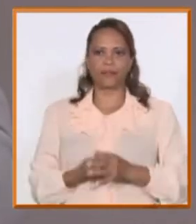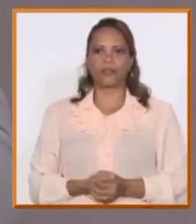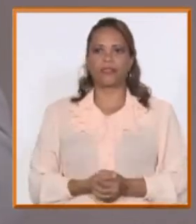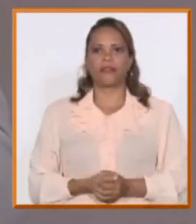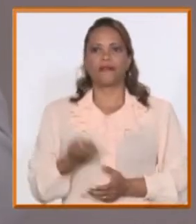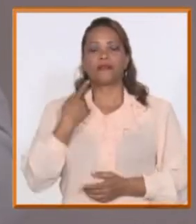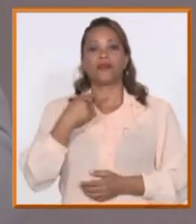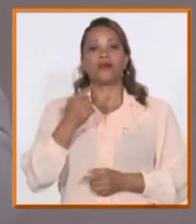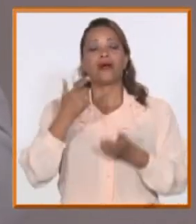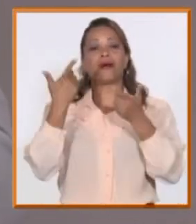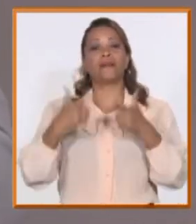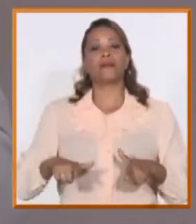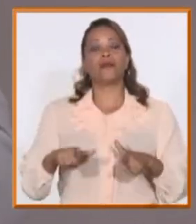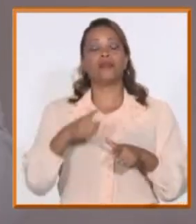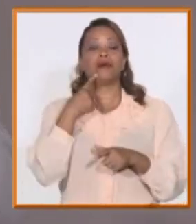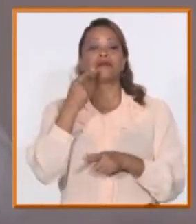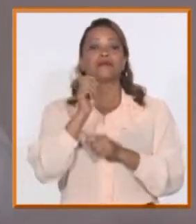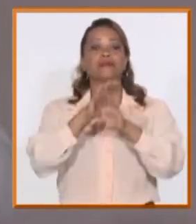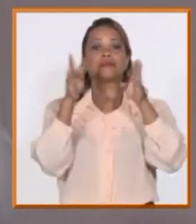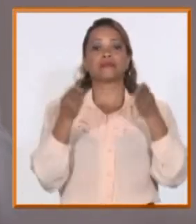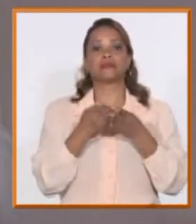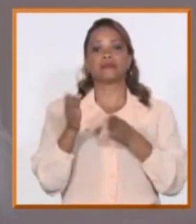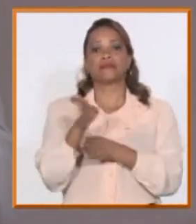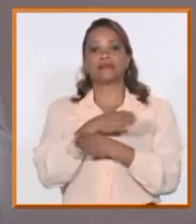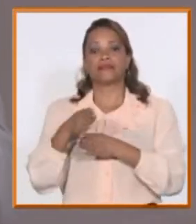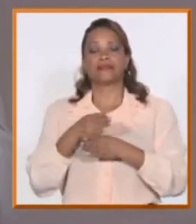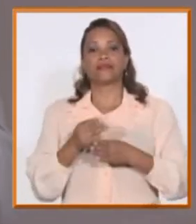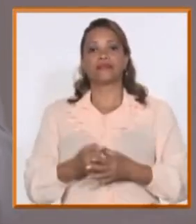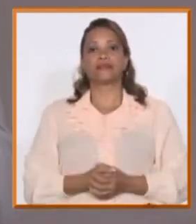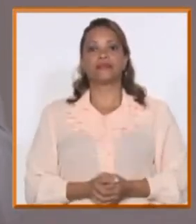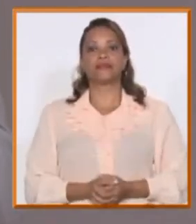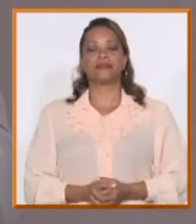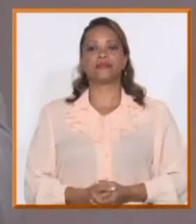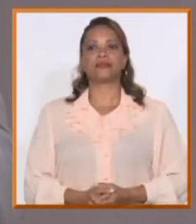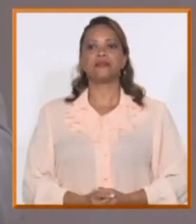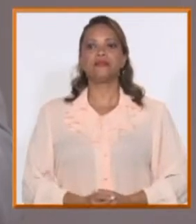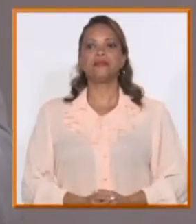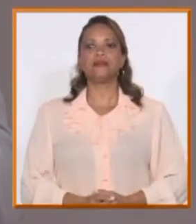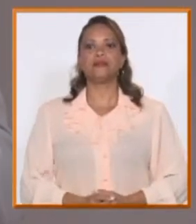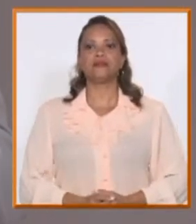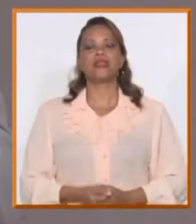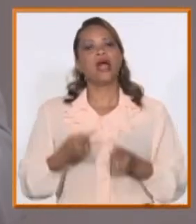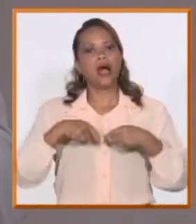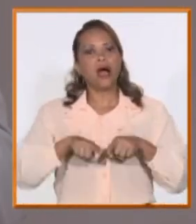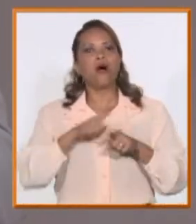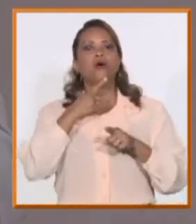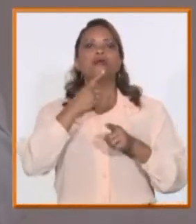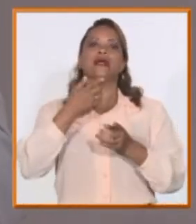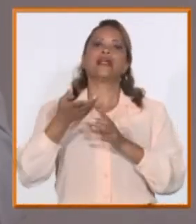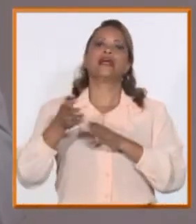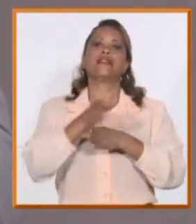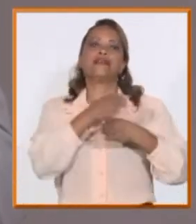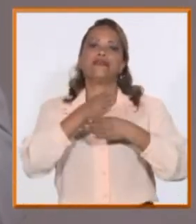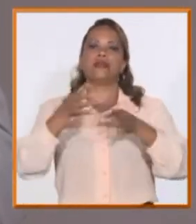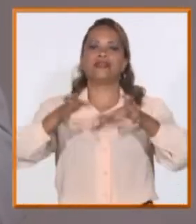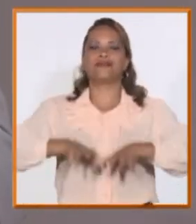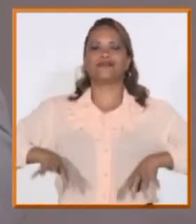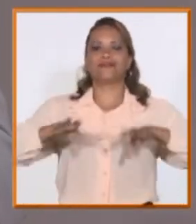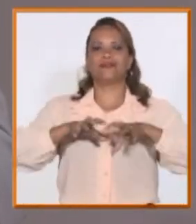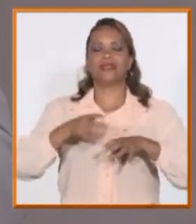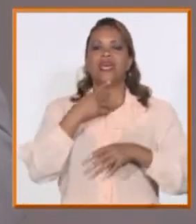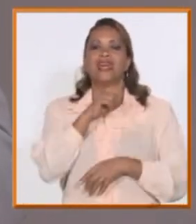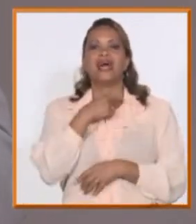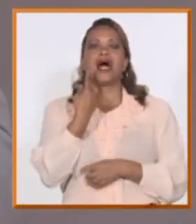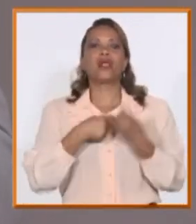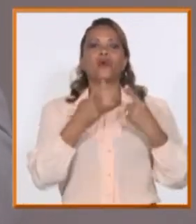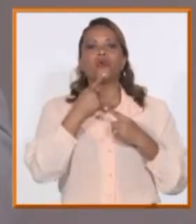que fue campeona mundial, exactamente, ese contexto olímpica. Volviendo a la palabra, ha cambiado. El contexto ha cambiado porque hemos perdido atletas,